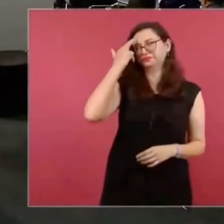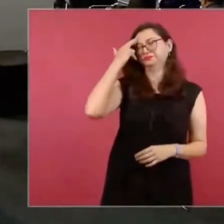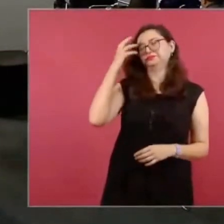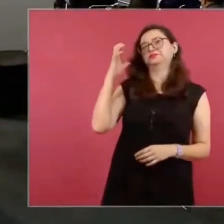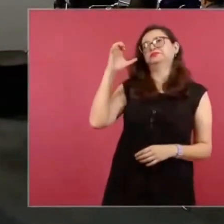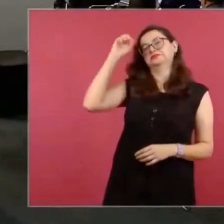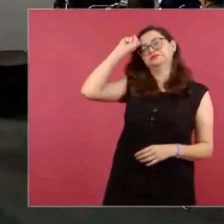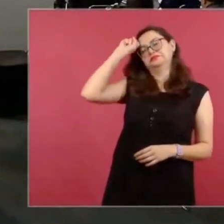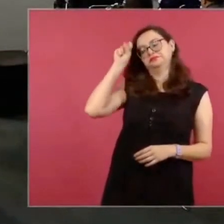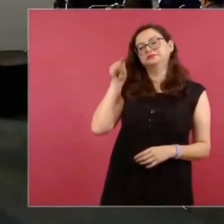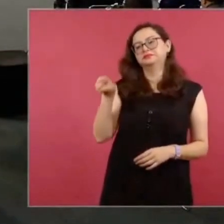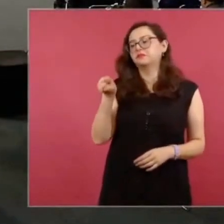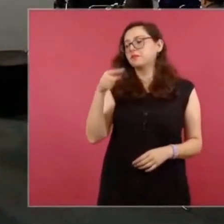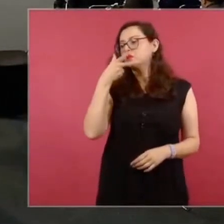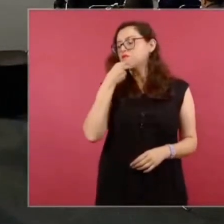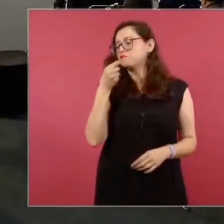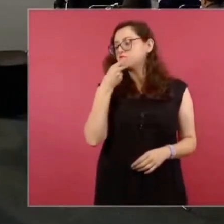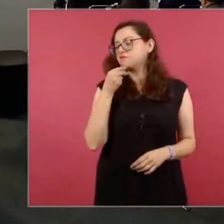que estaba yo ahí